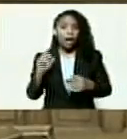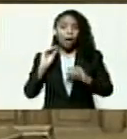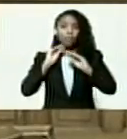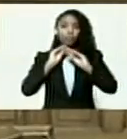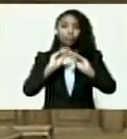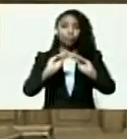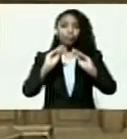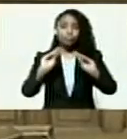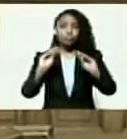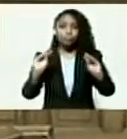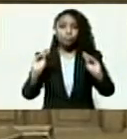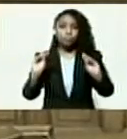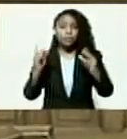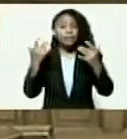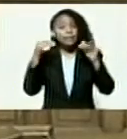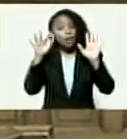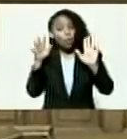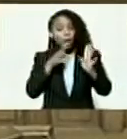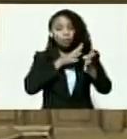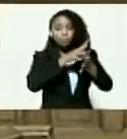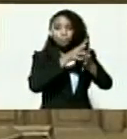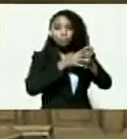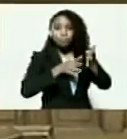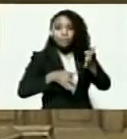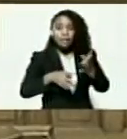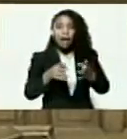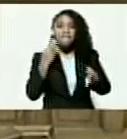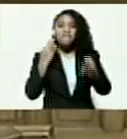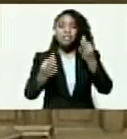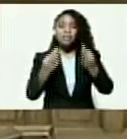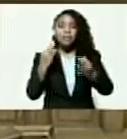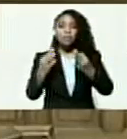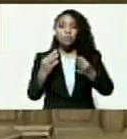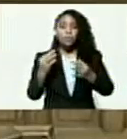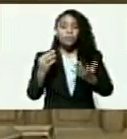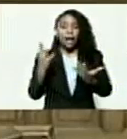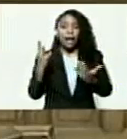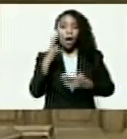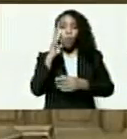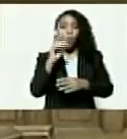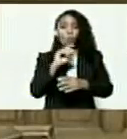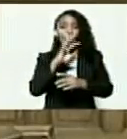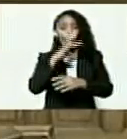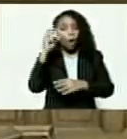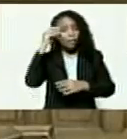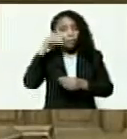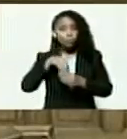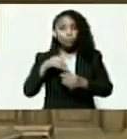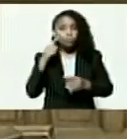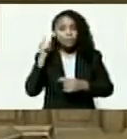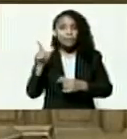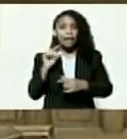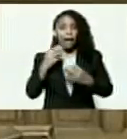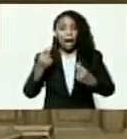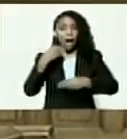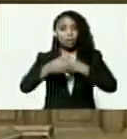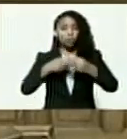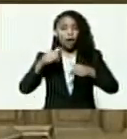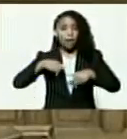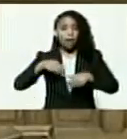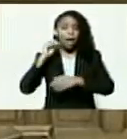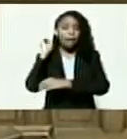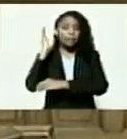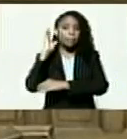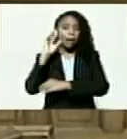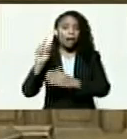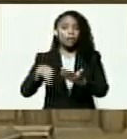convocados según el esquema de flexibilización y cuarentena que ha acogido esta Asamblea Nacional para una próxima